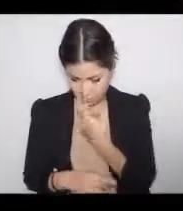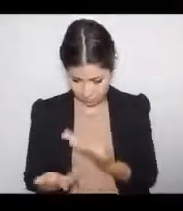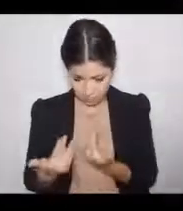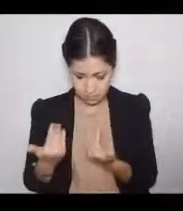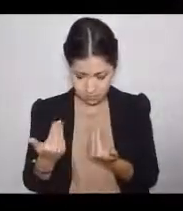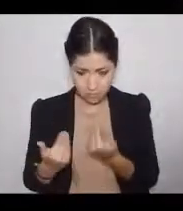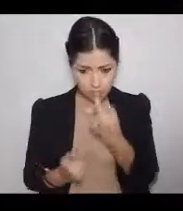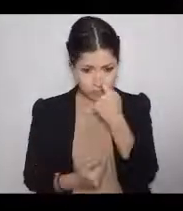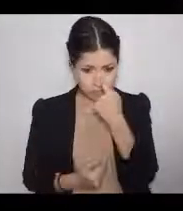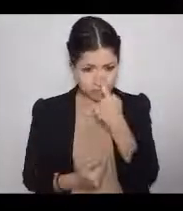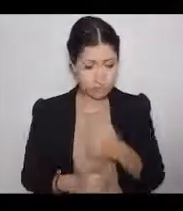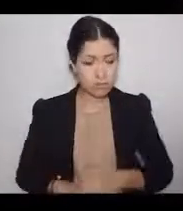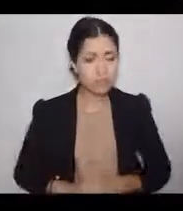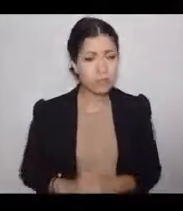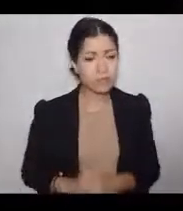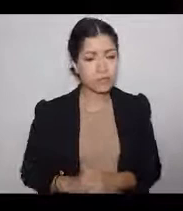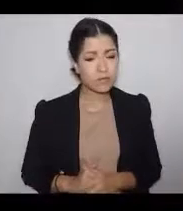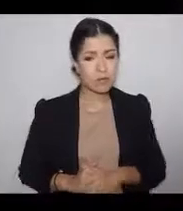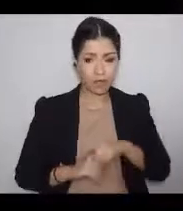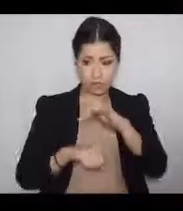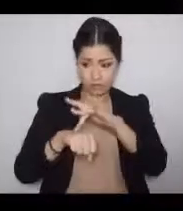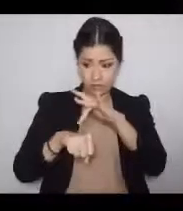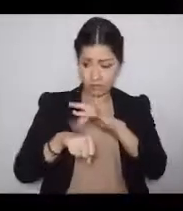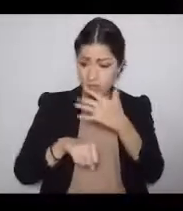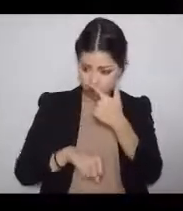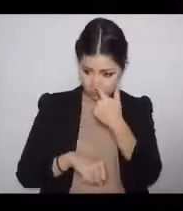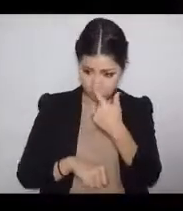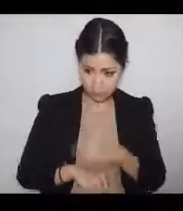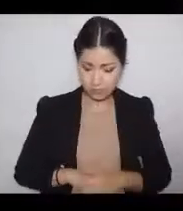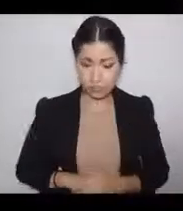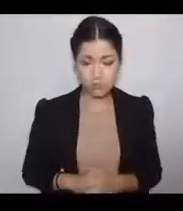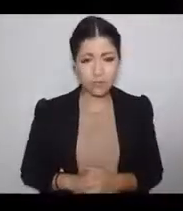Toca mi nariz. Vamos, tócala.